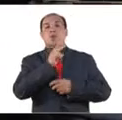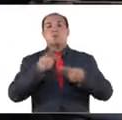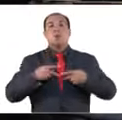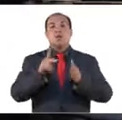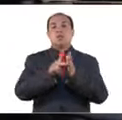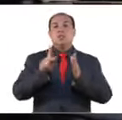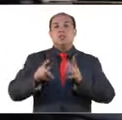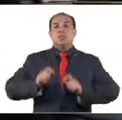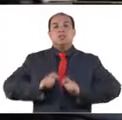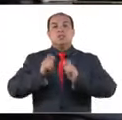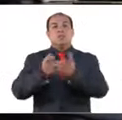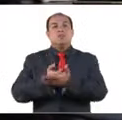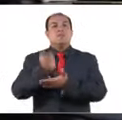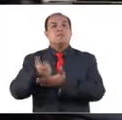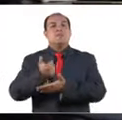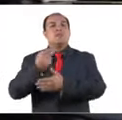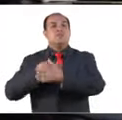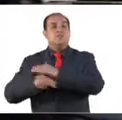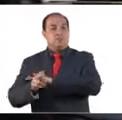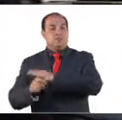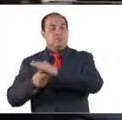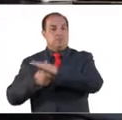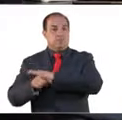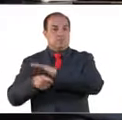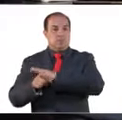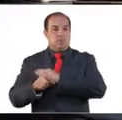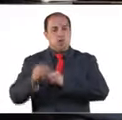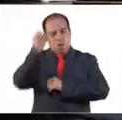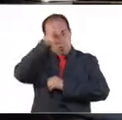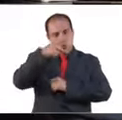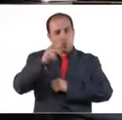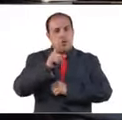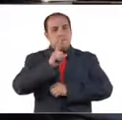dinero. ¿Qué opinión tiene usted sobre este silencio?